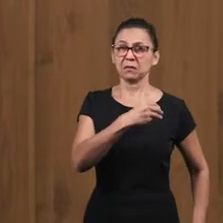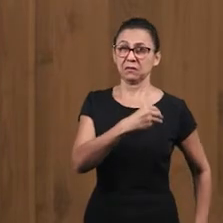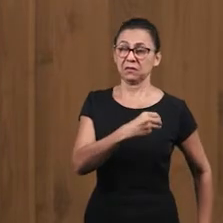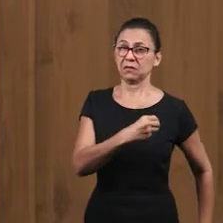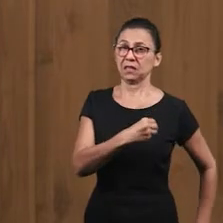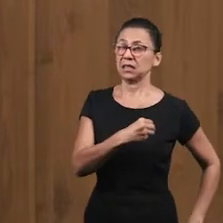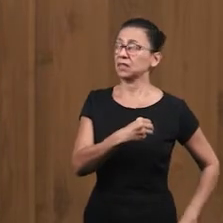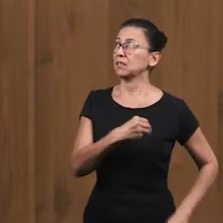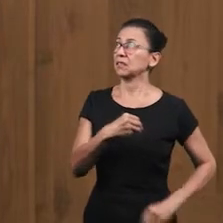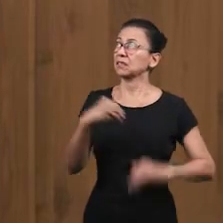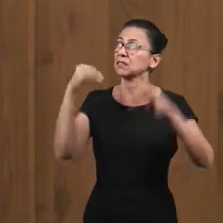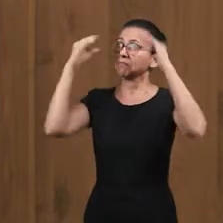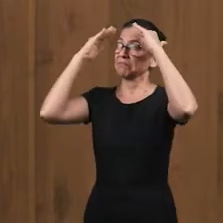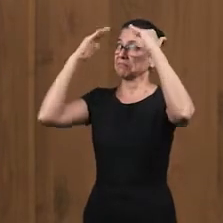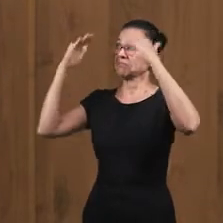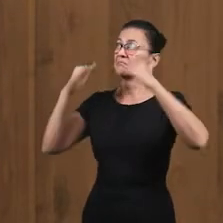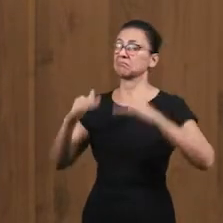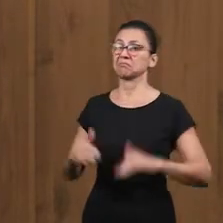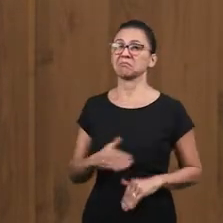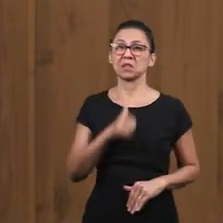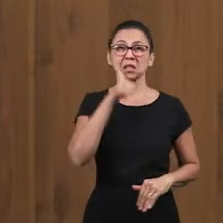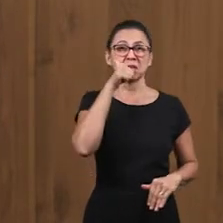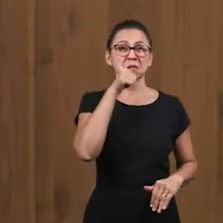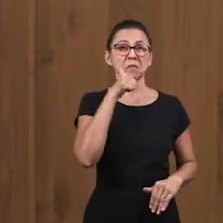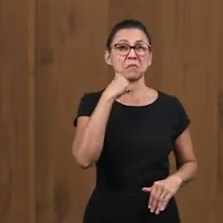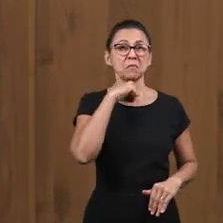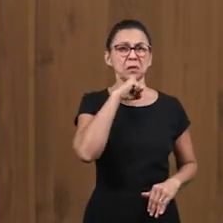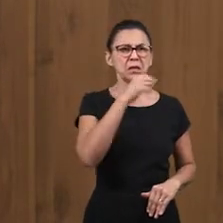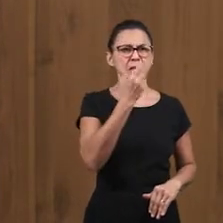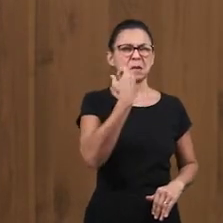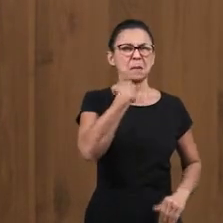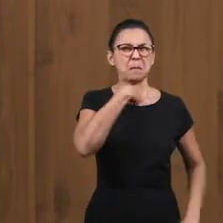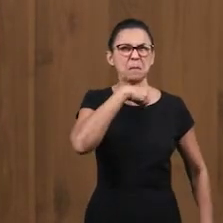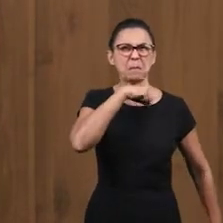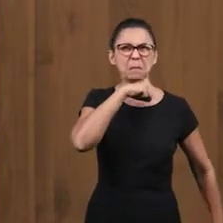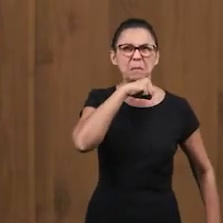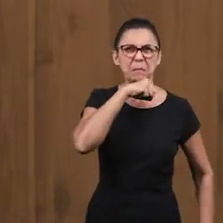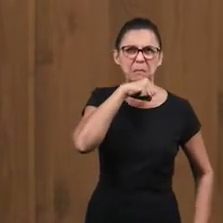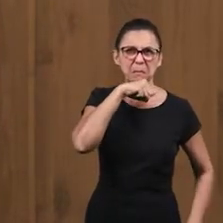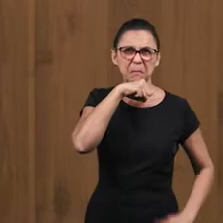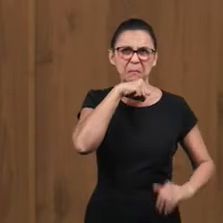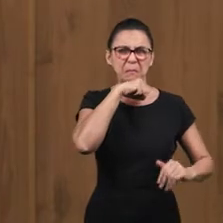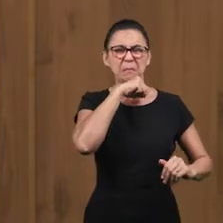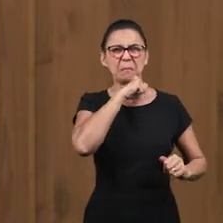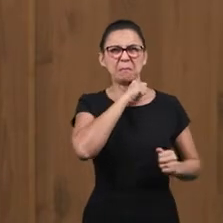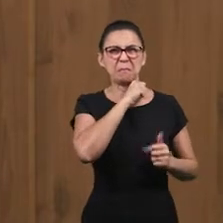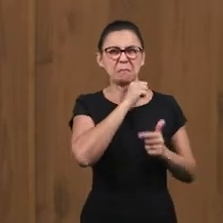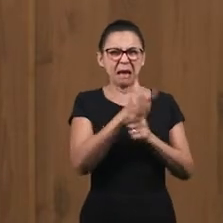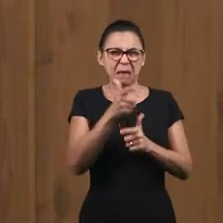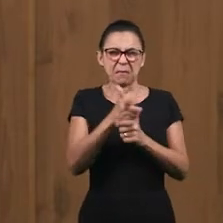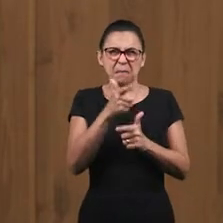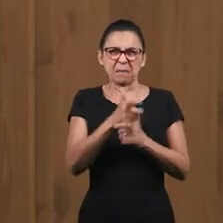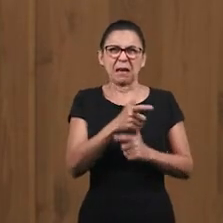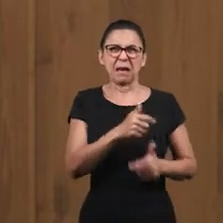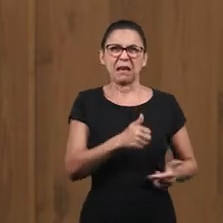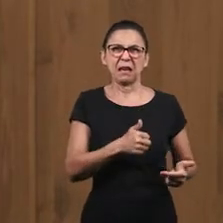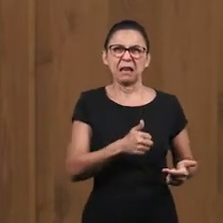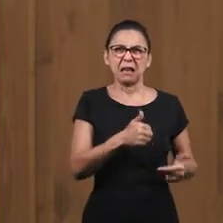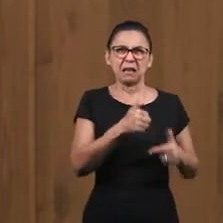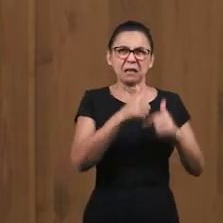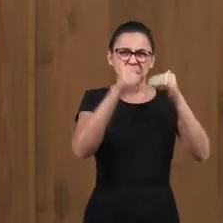obedecen a Dios, no obedecen a sus padres, hablan palabras feas,